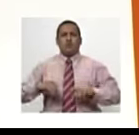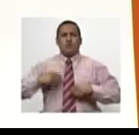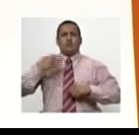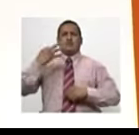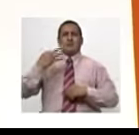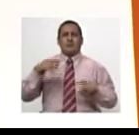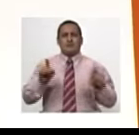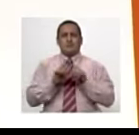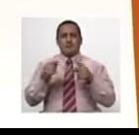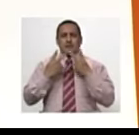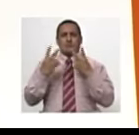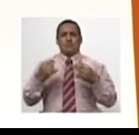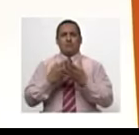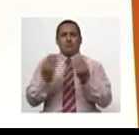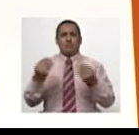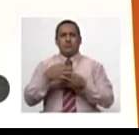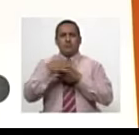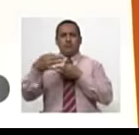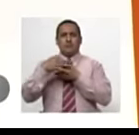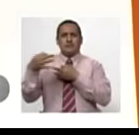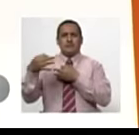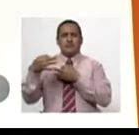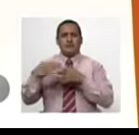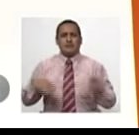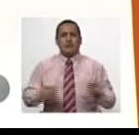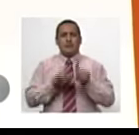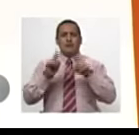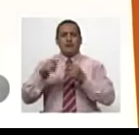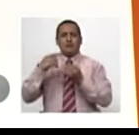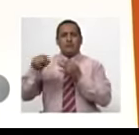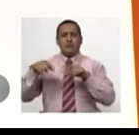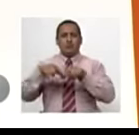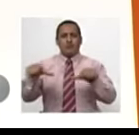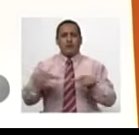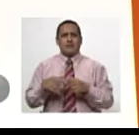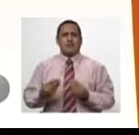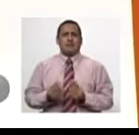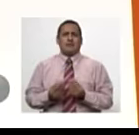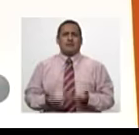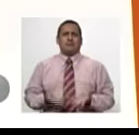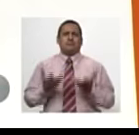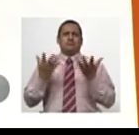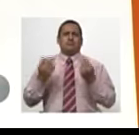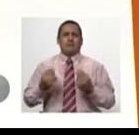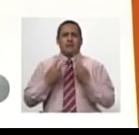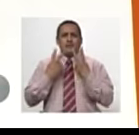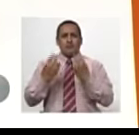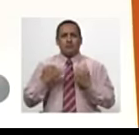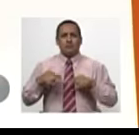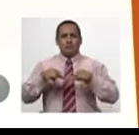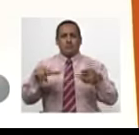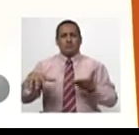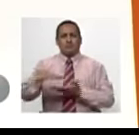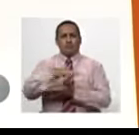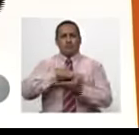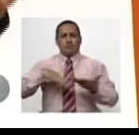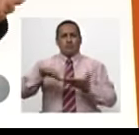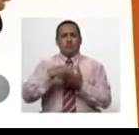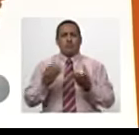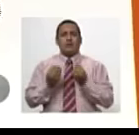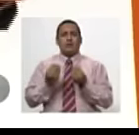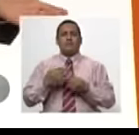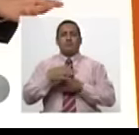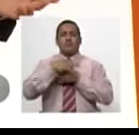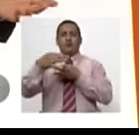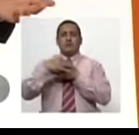o 5 veces lo que tiene la provincia vecina. Claro. O distritos que tienen más plata que la provincia. O sea, es una distorsión porque la provincia de repente